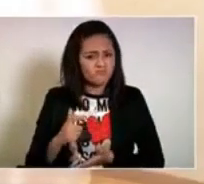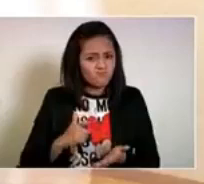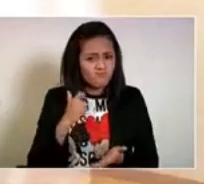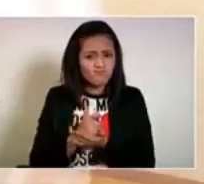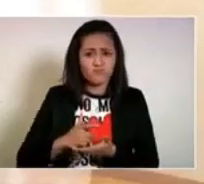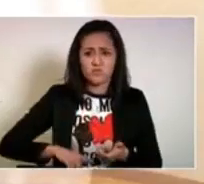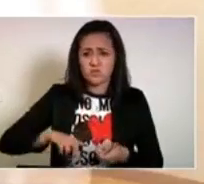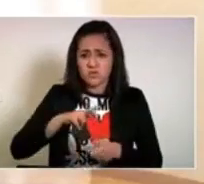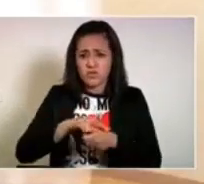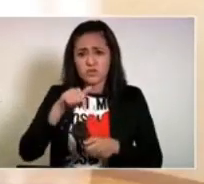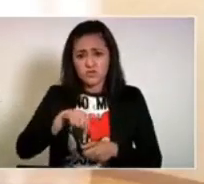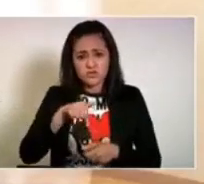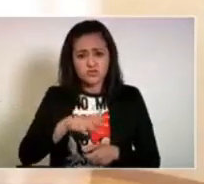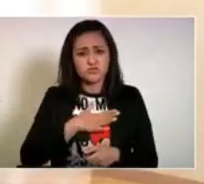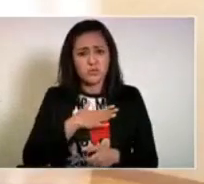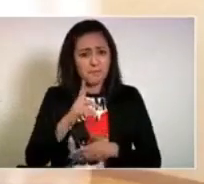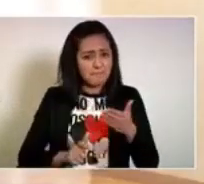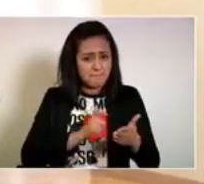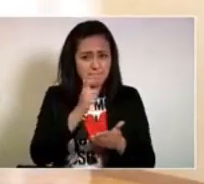En este momento.